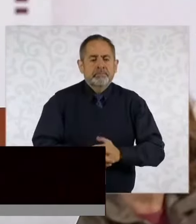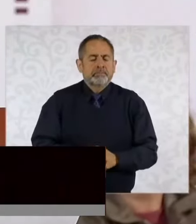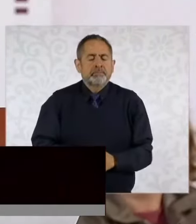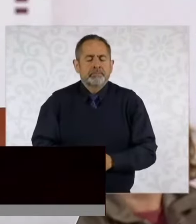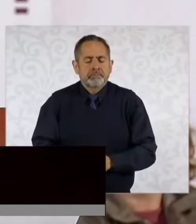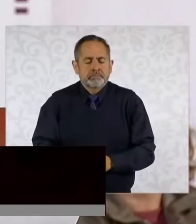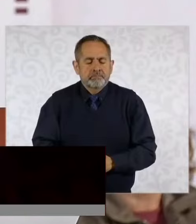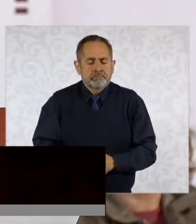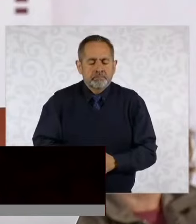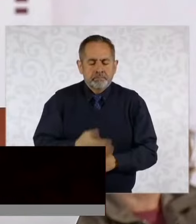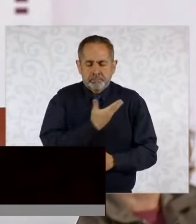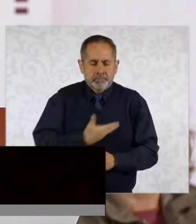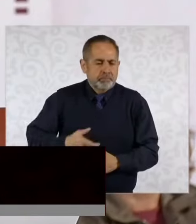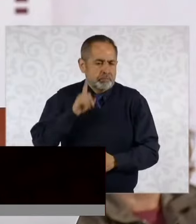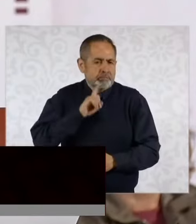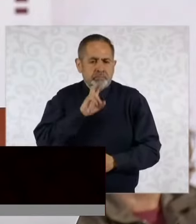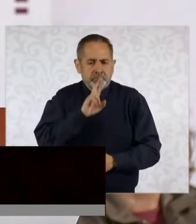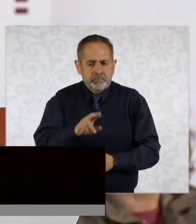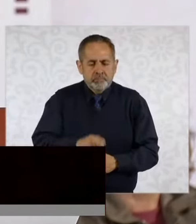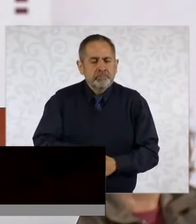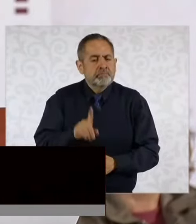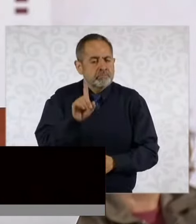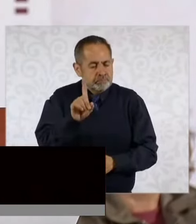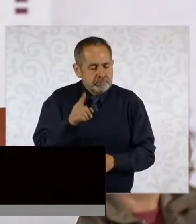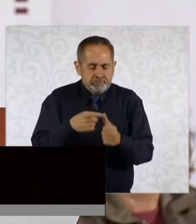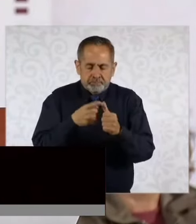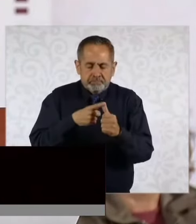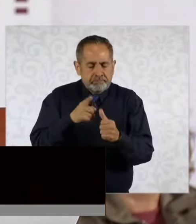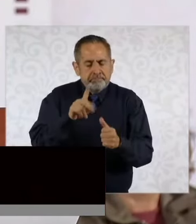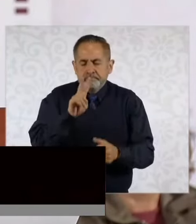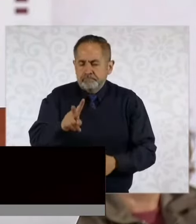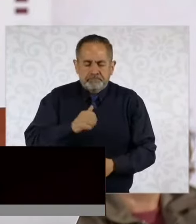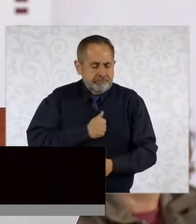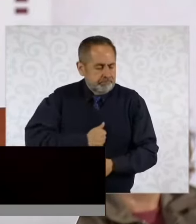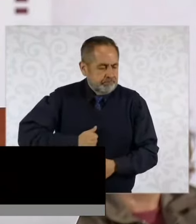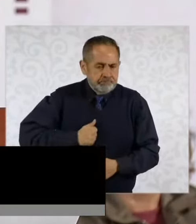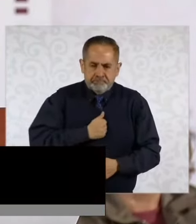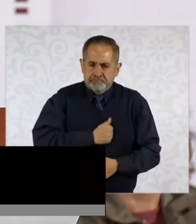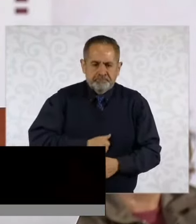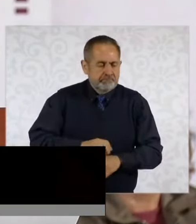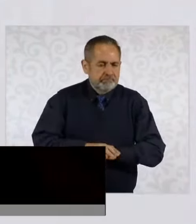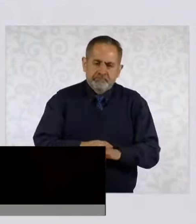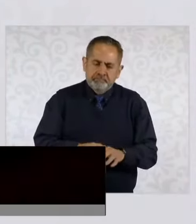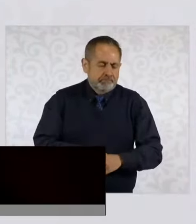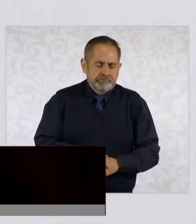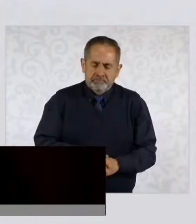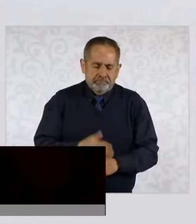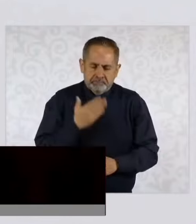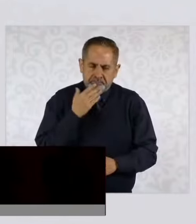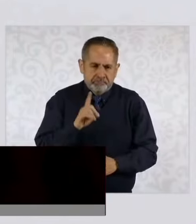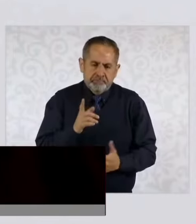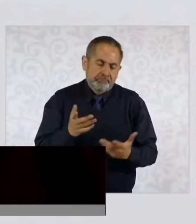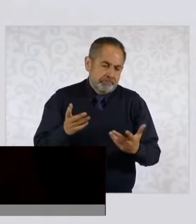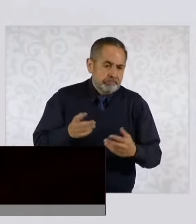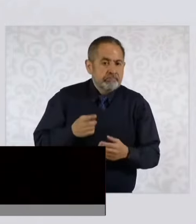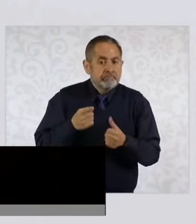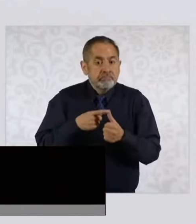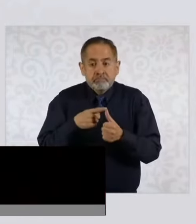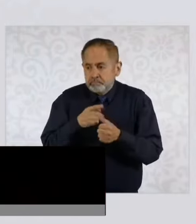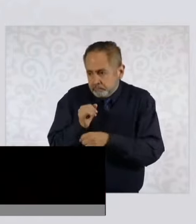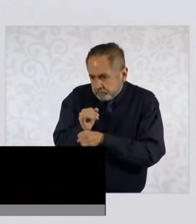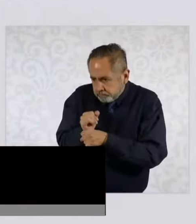mantener, preservar y continuar la Cuarta Transformación. Y hasta dijo, es el segundo piso de la